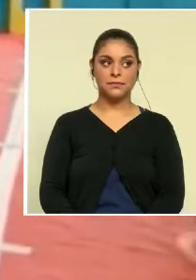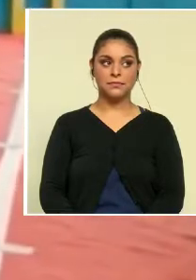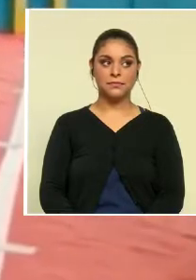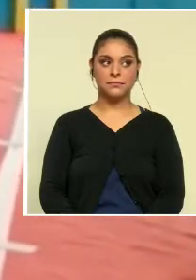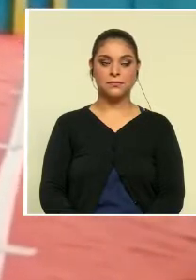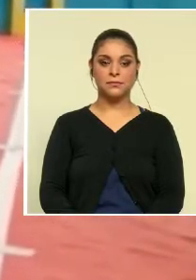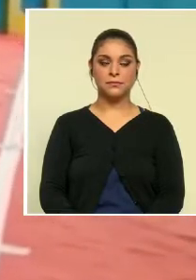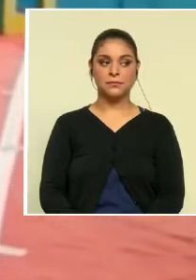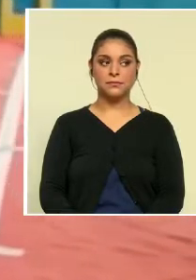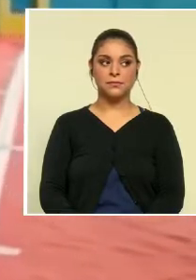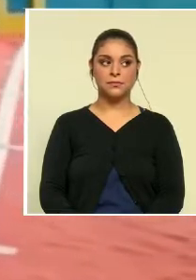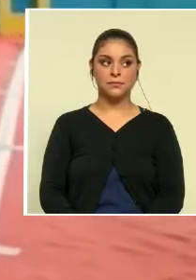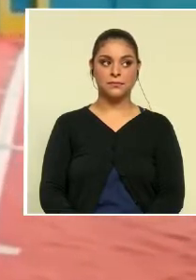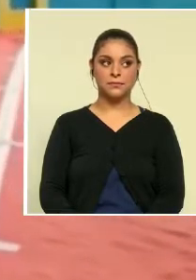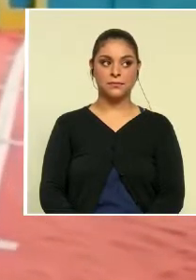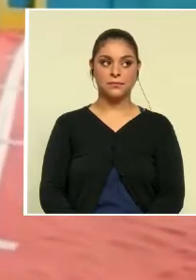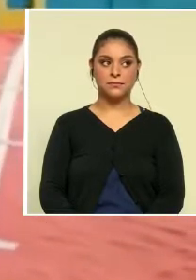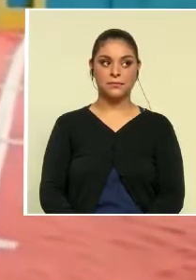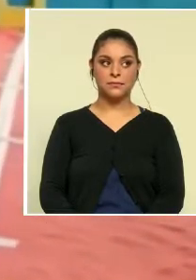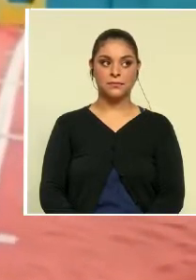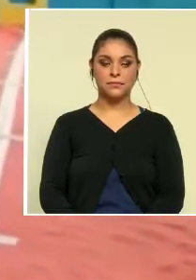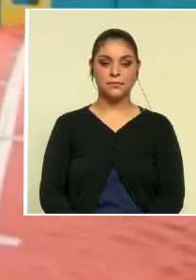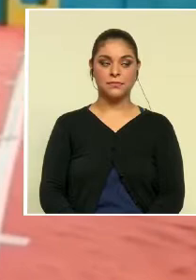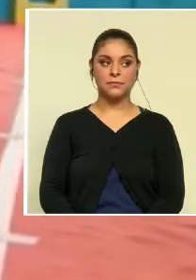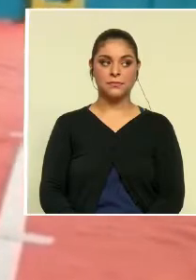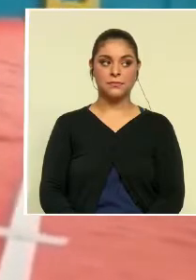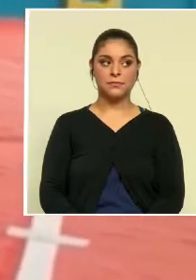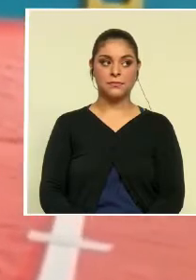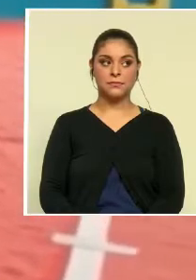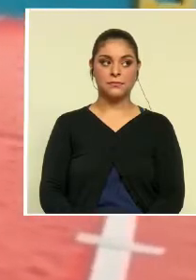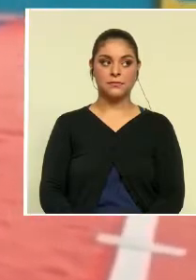este camino